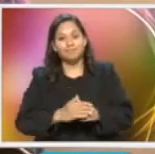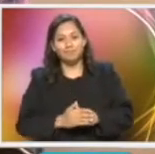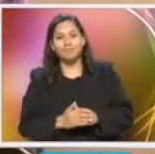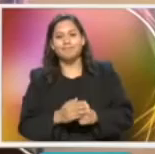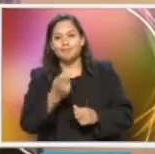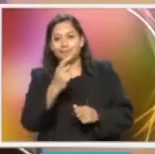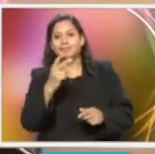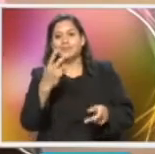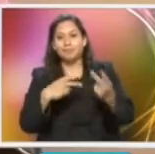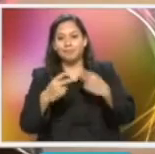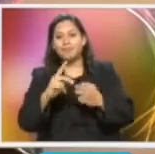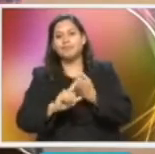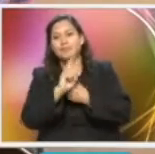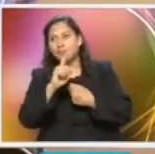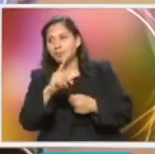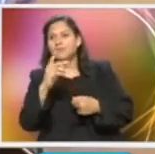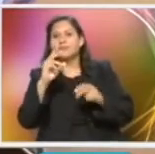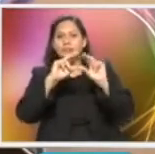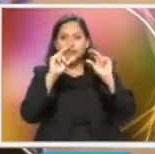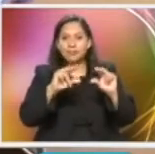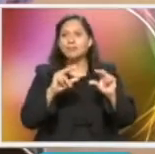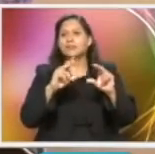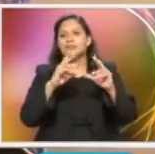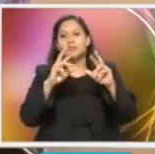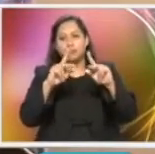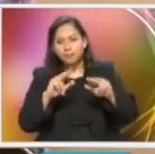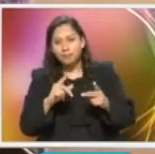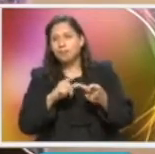del cambio climático, ¿no? Claro,